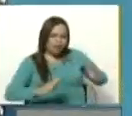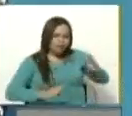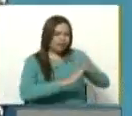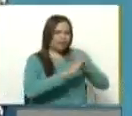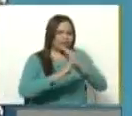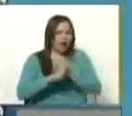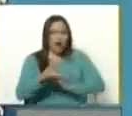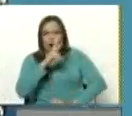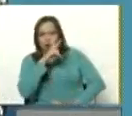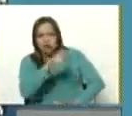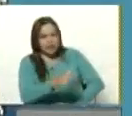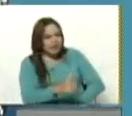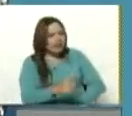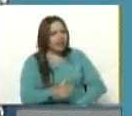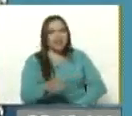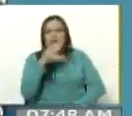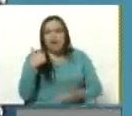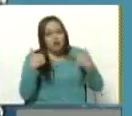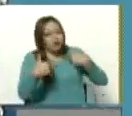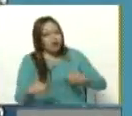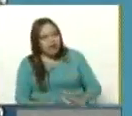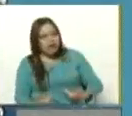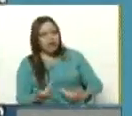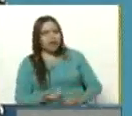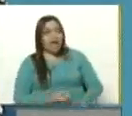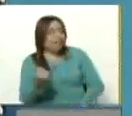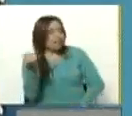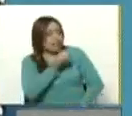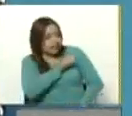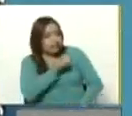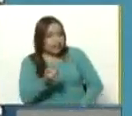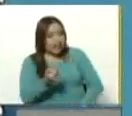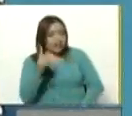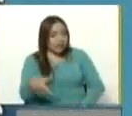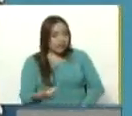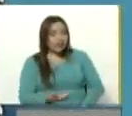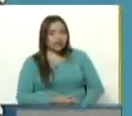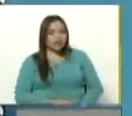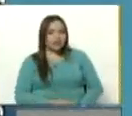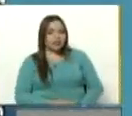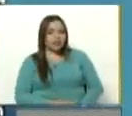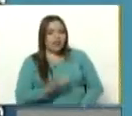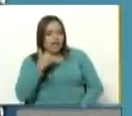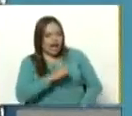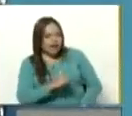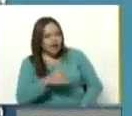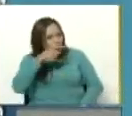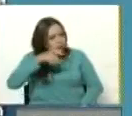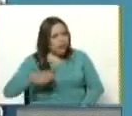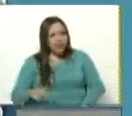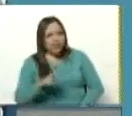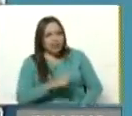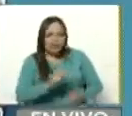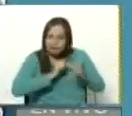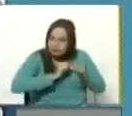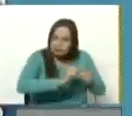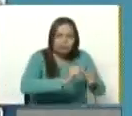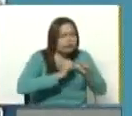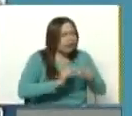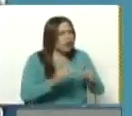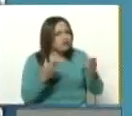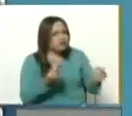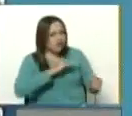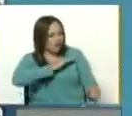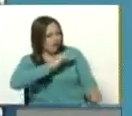tan horribles, tan inhumanas, tan realmente asesinas, están resistiendo y con tanta